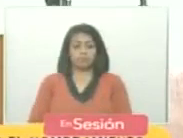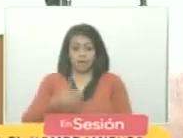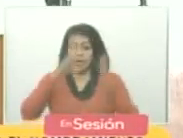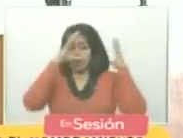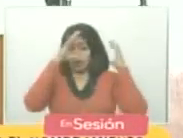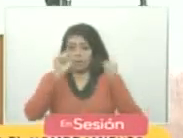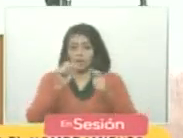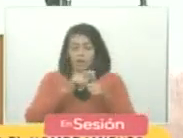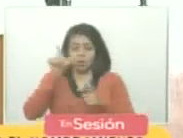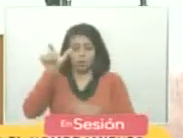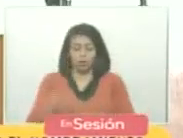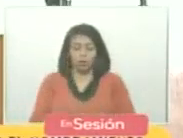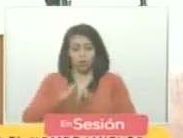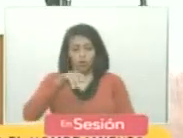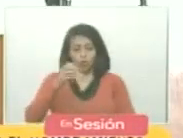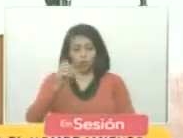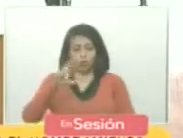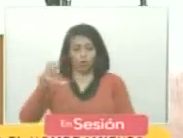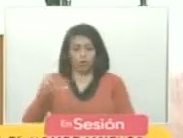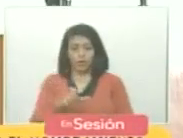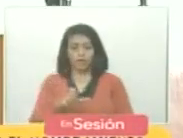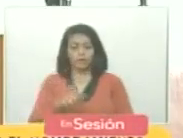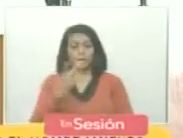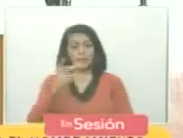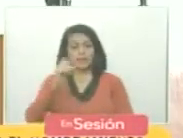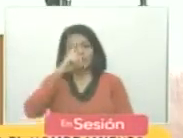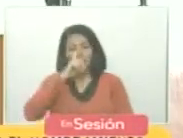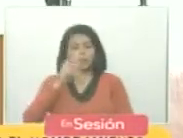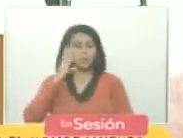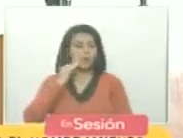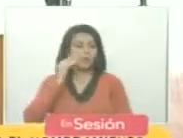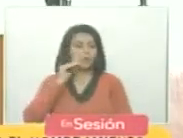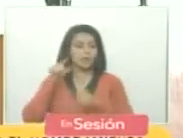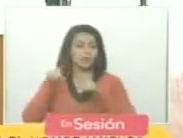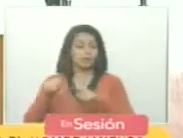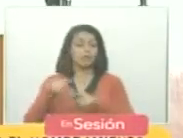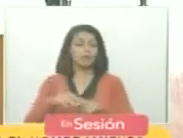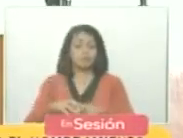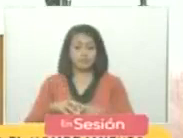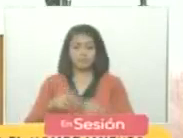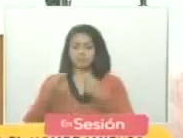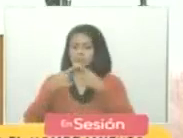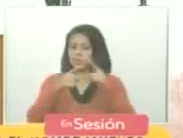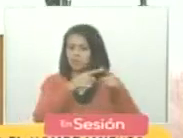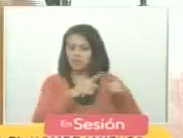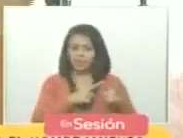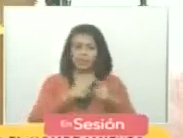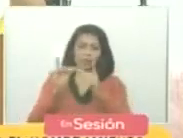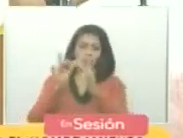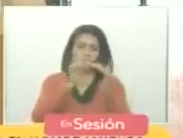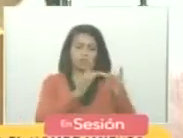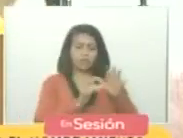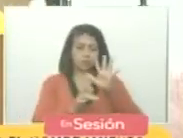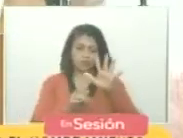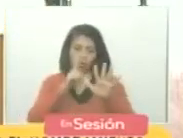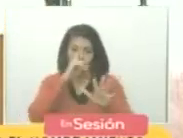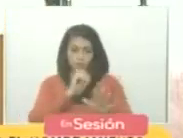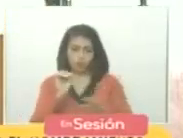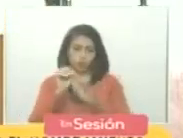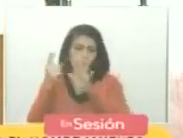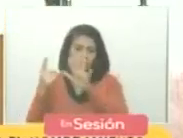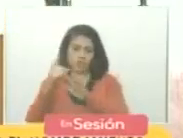embajador Jorge Valero, con 20 años de experiencia en el ámbito multilateral,